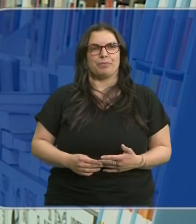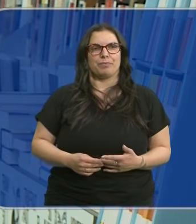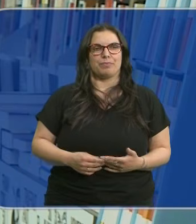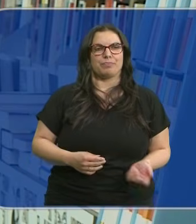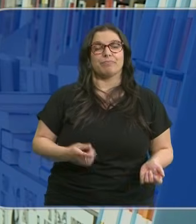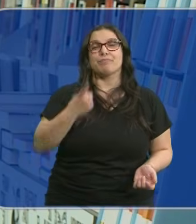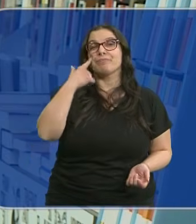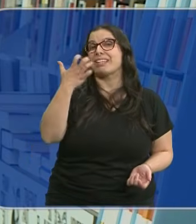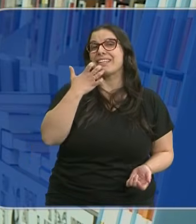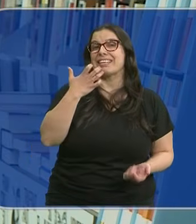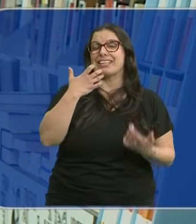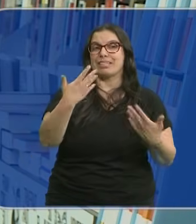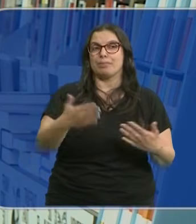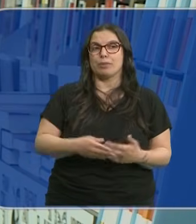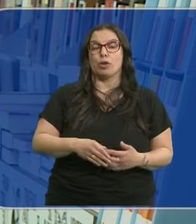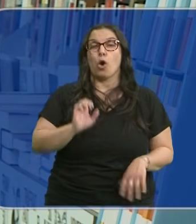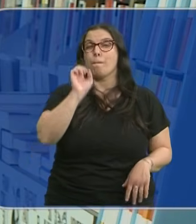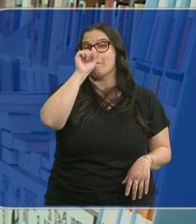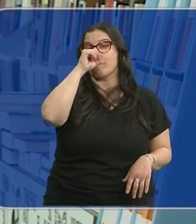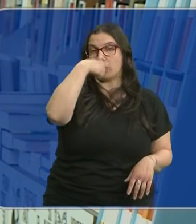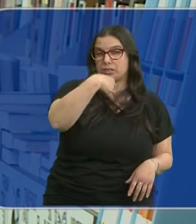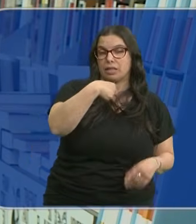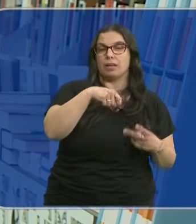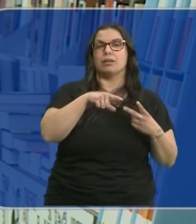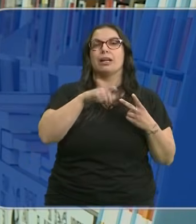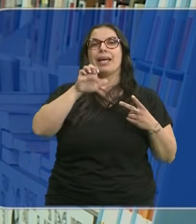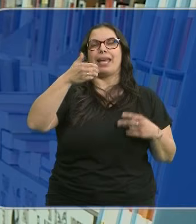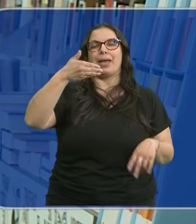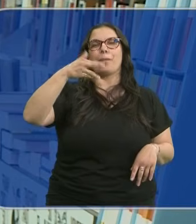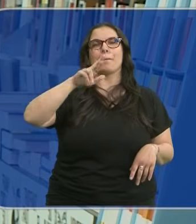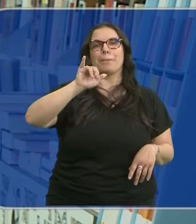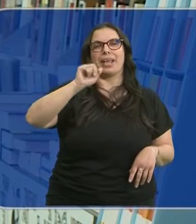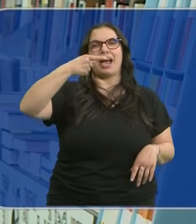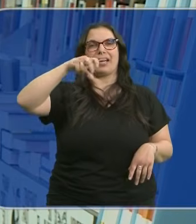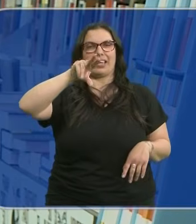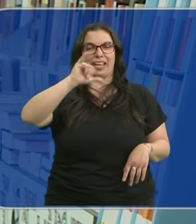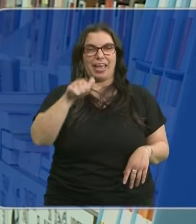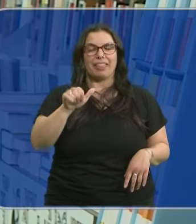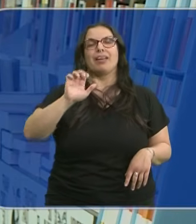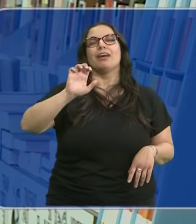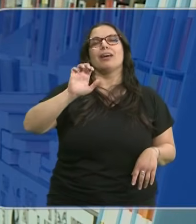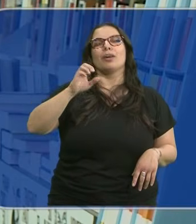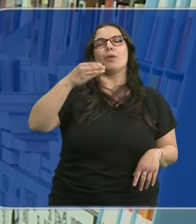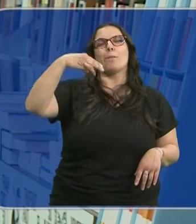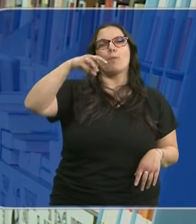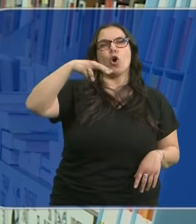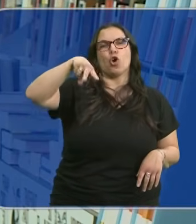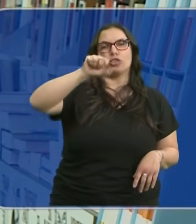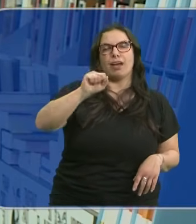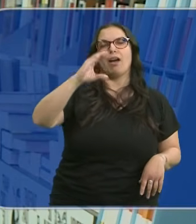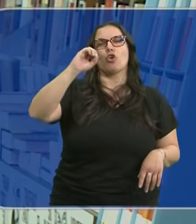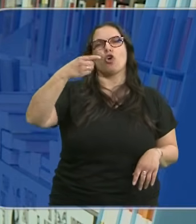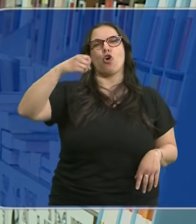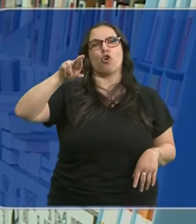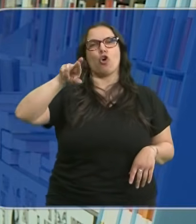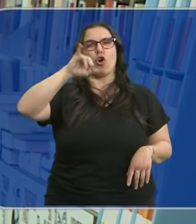Fíjense, les vamos a poner un ejemplo. Borrachera, embriaguez, emborrachamiento, ebriedad, beudez, trompa, mona, moña o